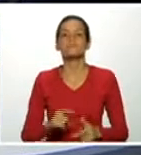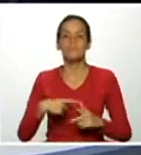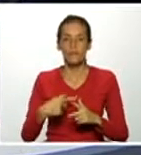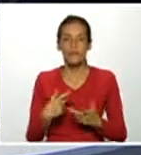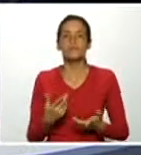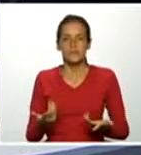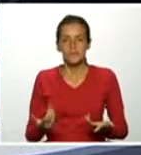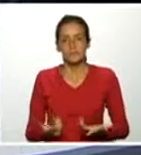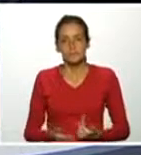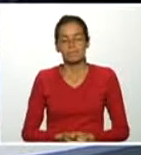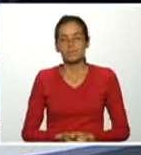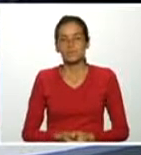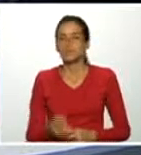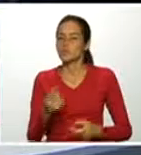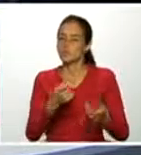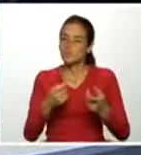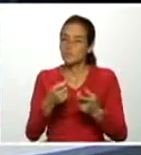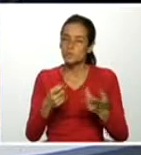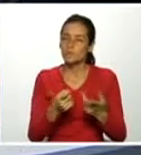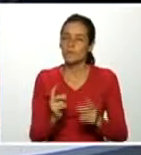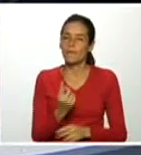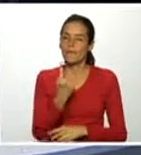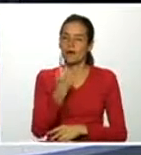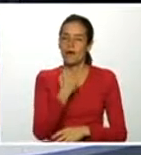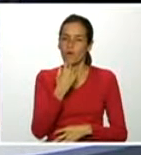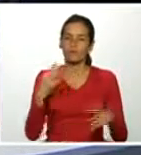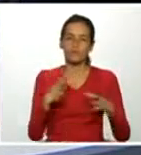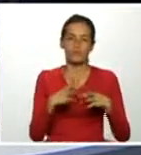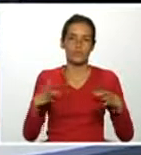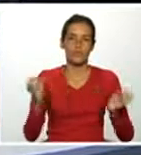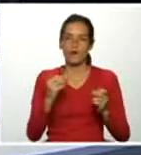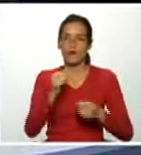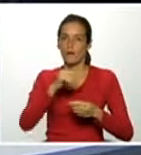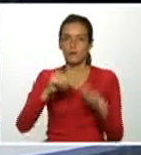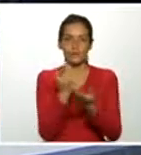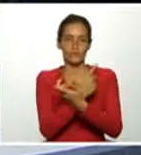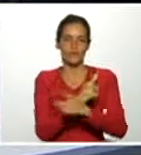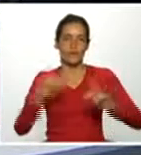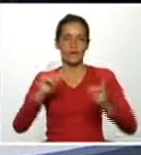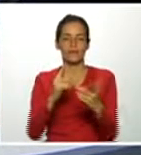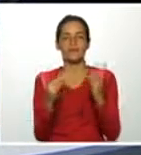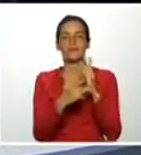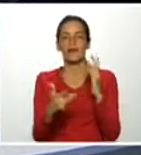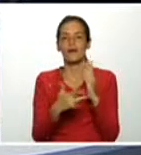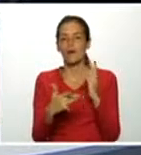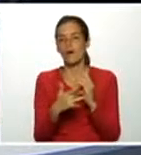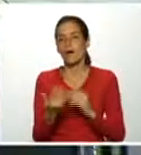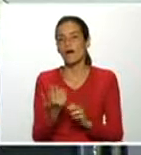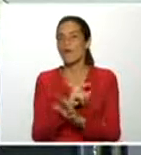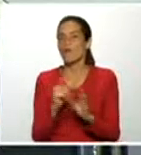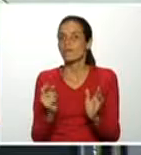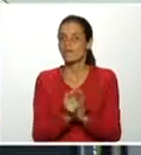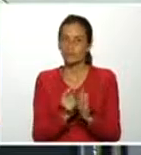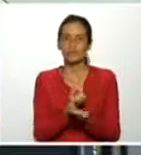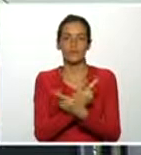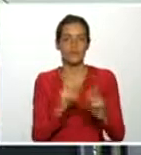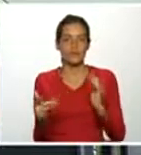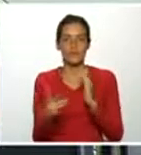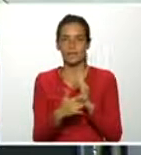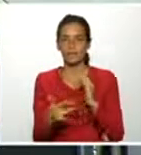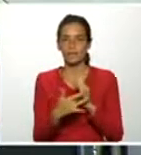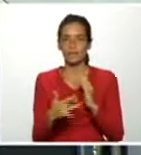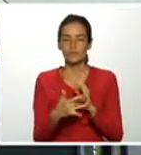Bachaco busca fundamentalmente en todo ese aspecto de la soberanía tecnológica, más concretamente en la soberanía tecnológica